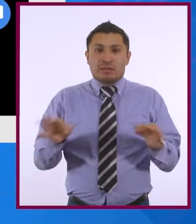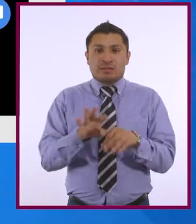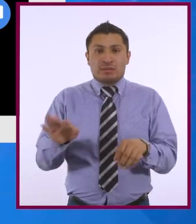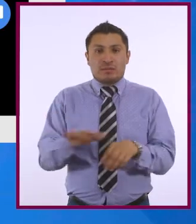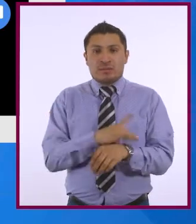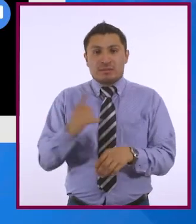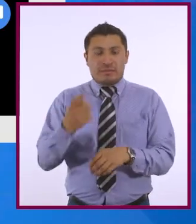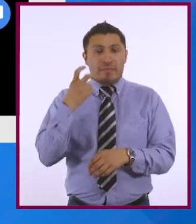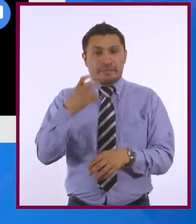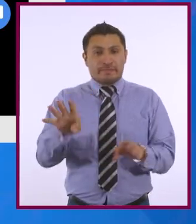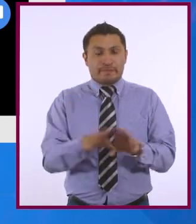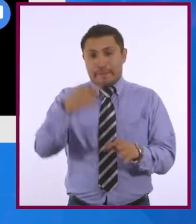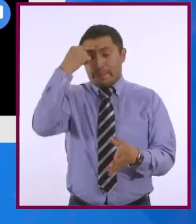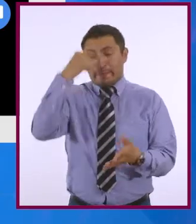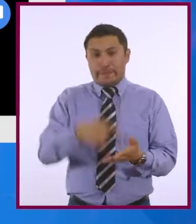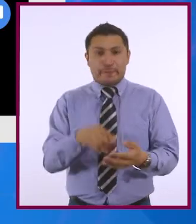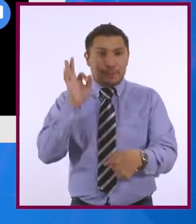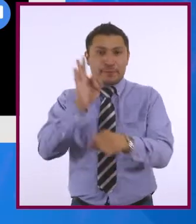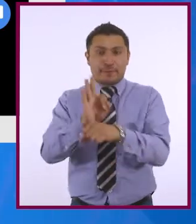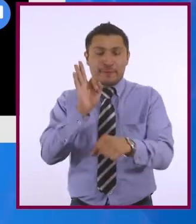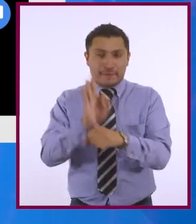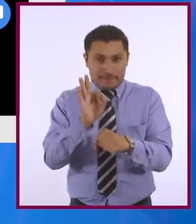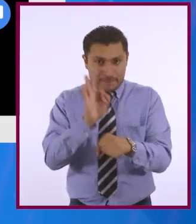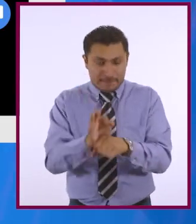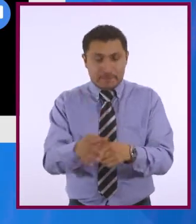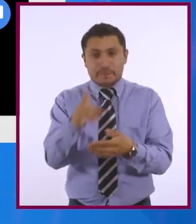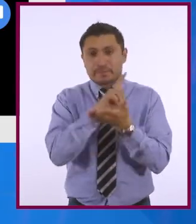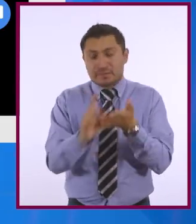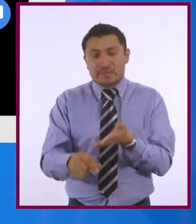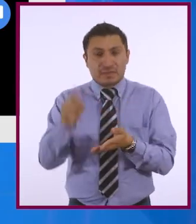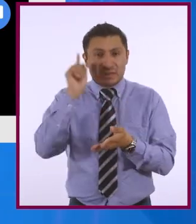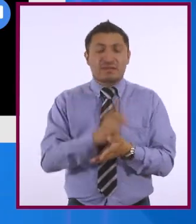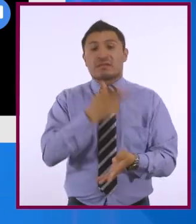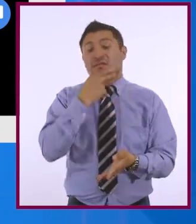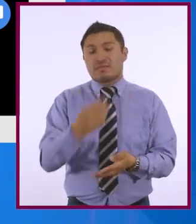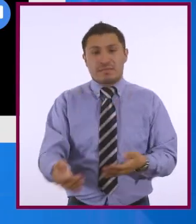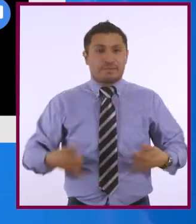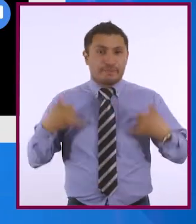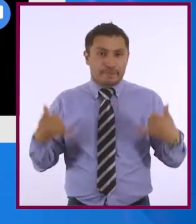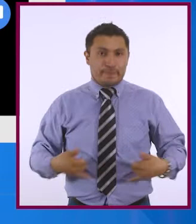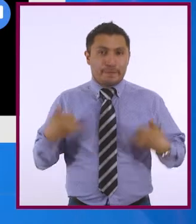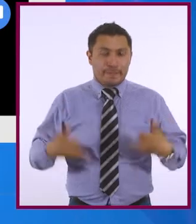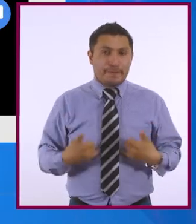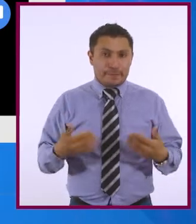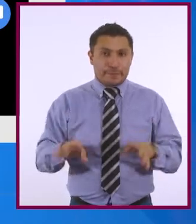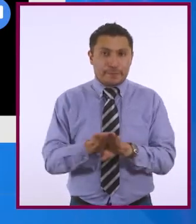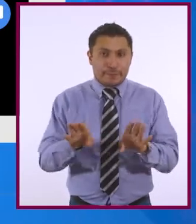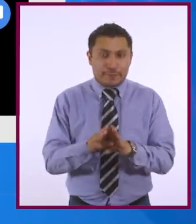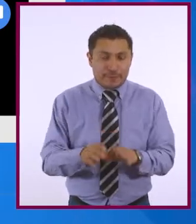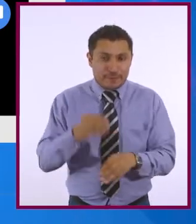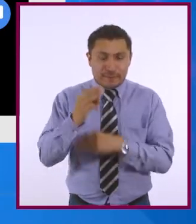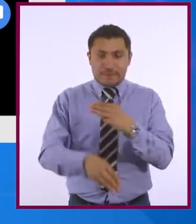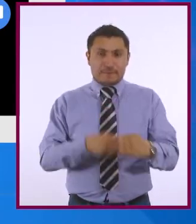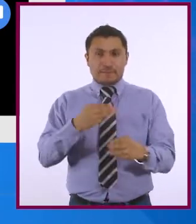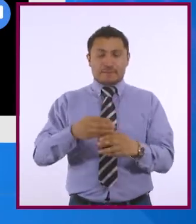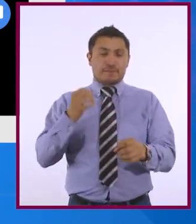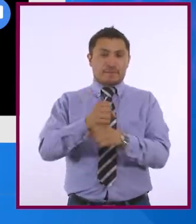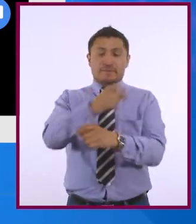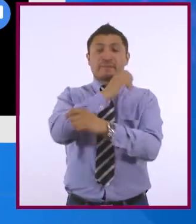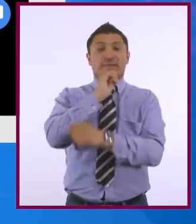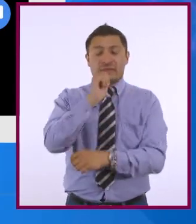Children cree en la protección de los derechos de niñas, niños y adolescentes a un mundo libre de violencia,